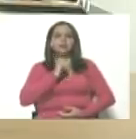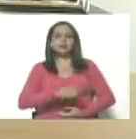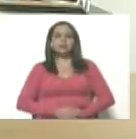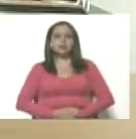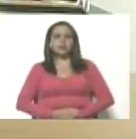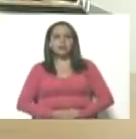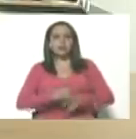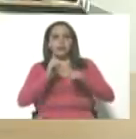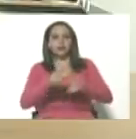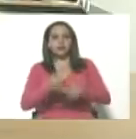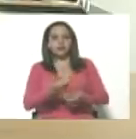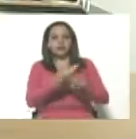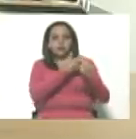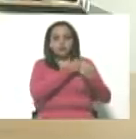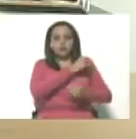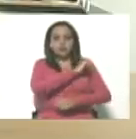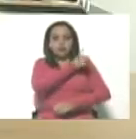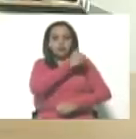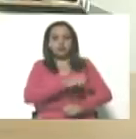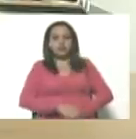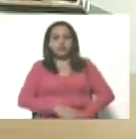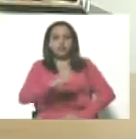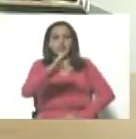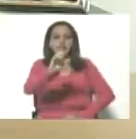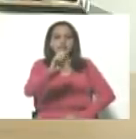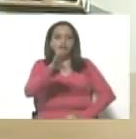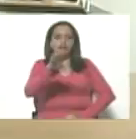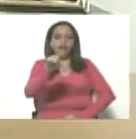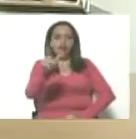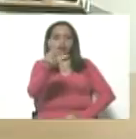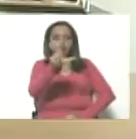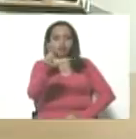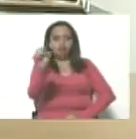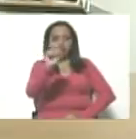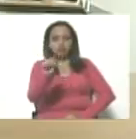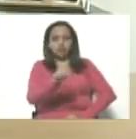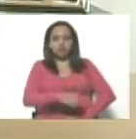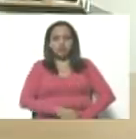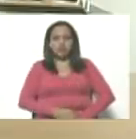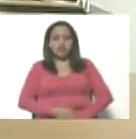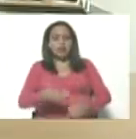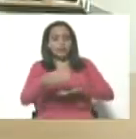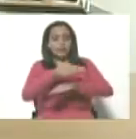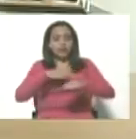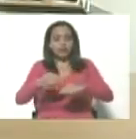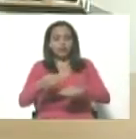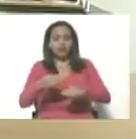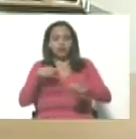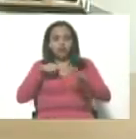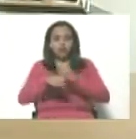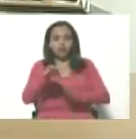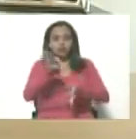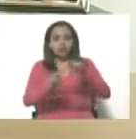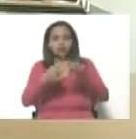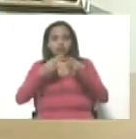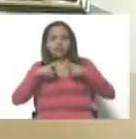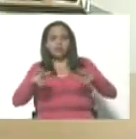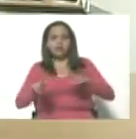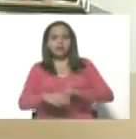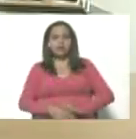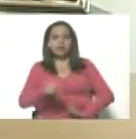el almirante en jefe Remigio Ceballos, el ministro de Interior, Justicia y Paz Néstor